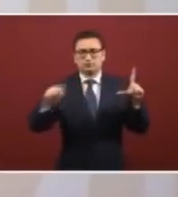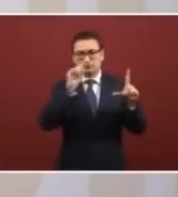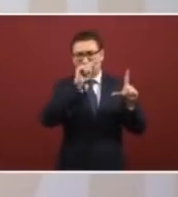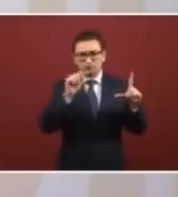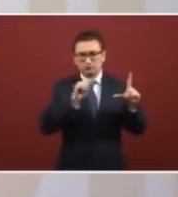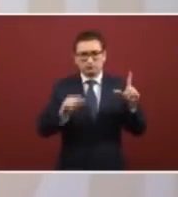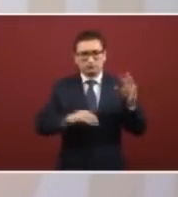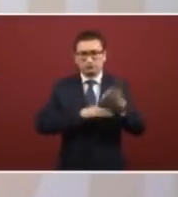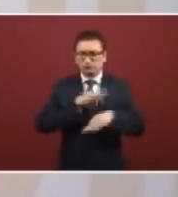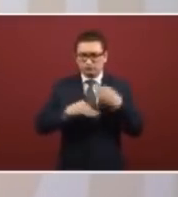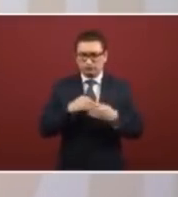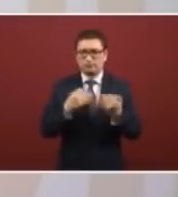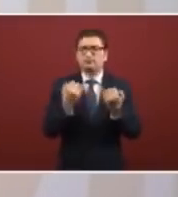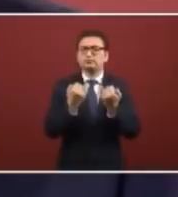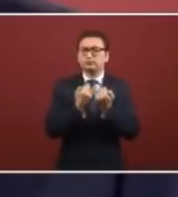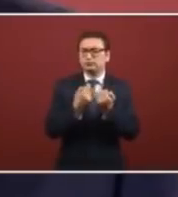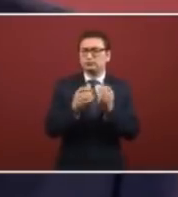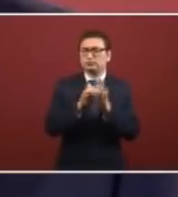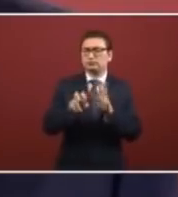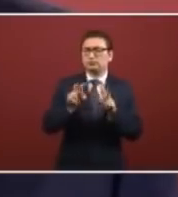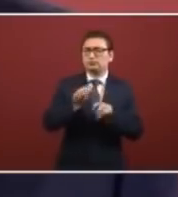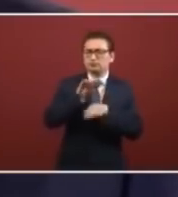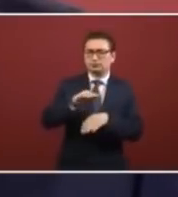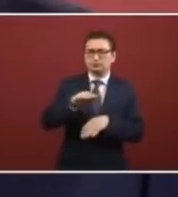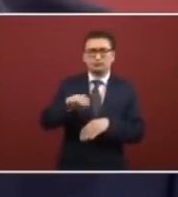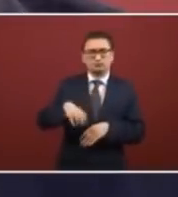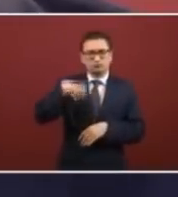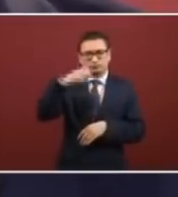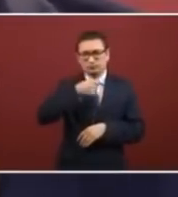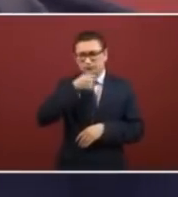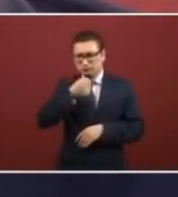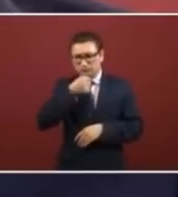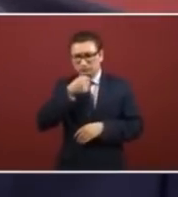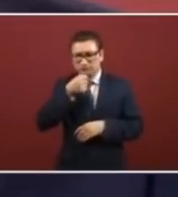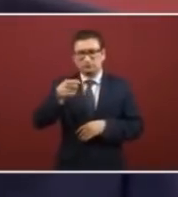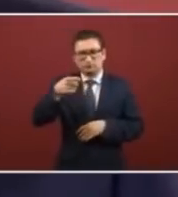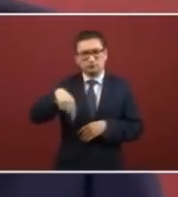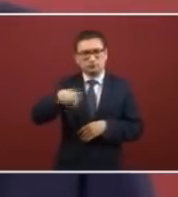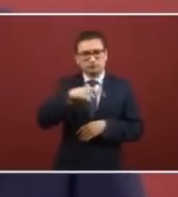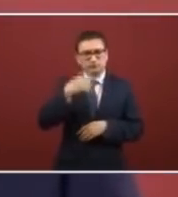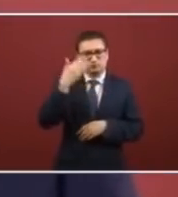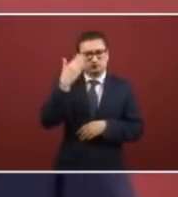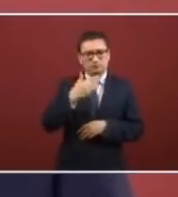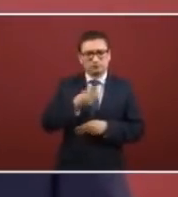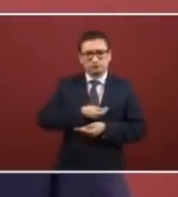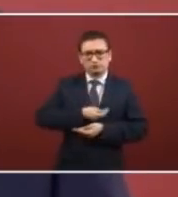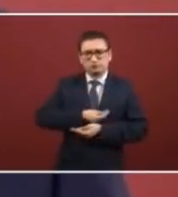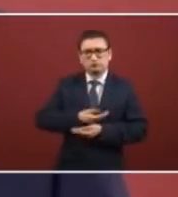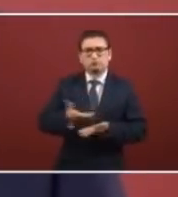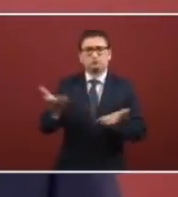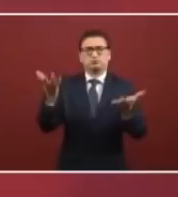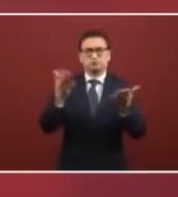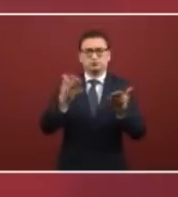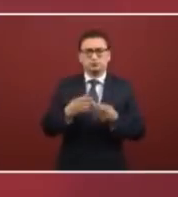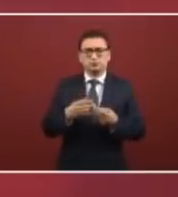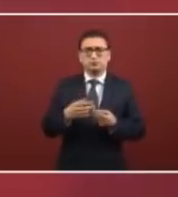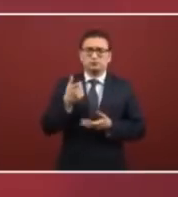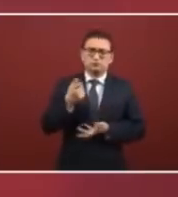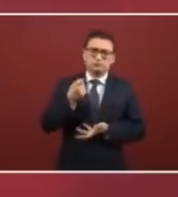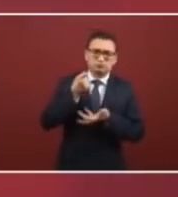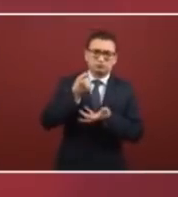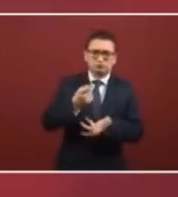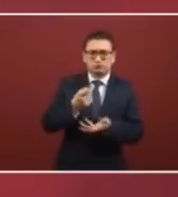En adultos mayores llevamos una dispersión de recursos como